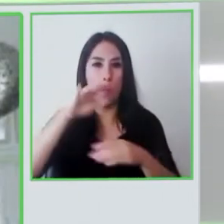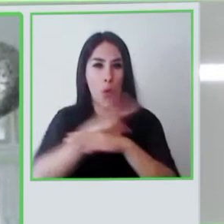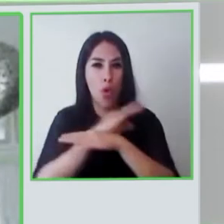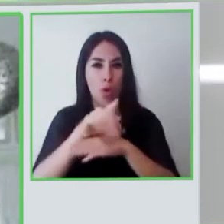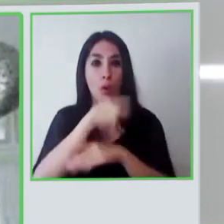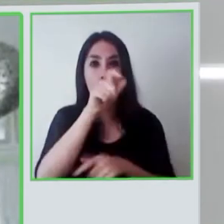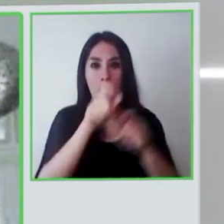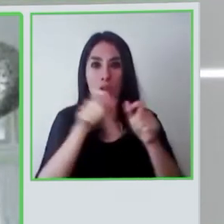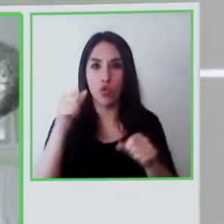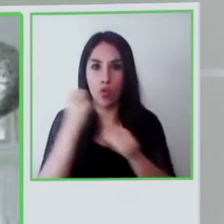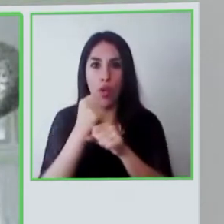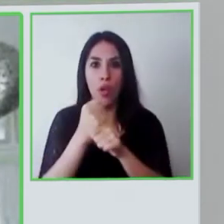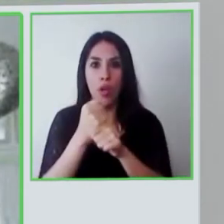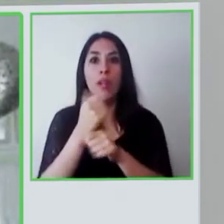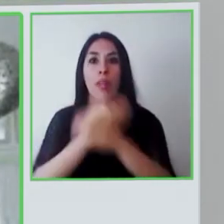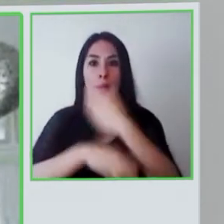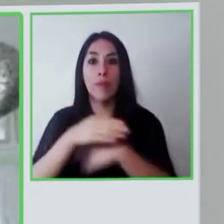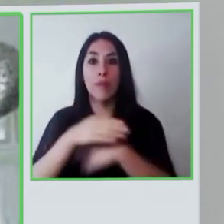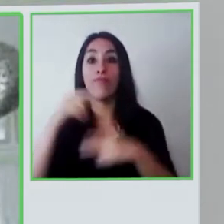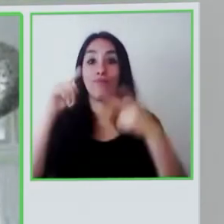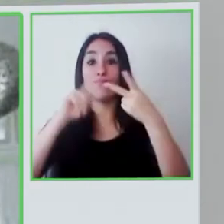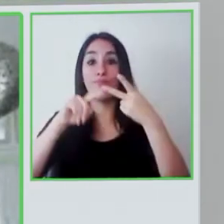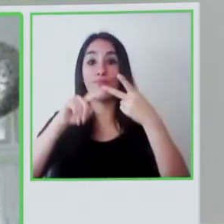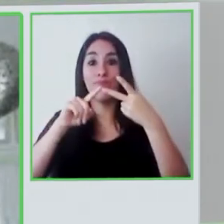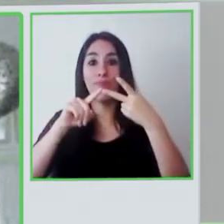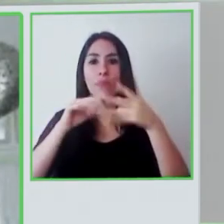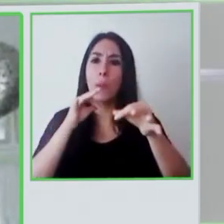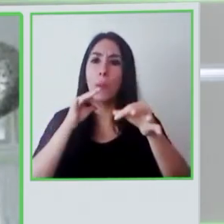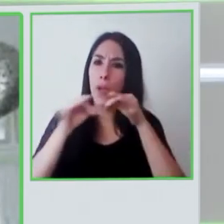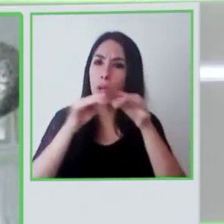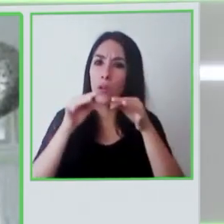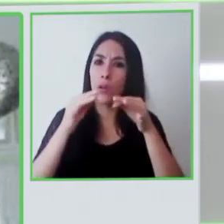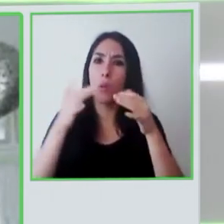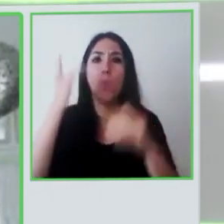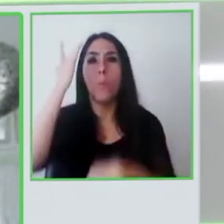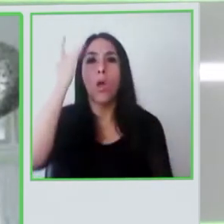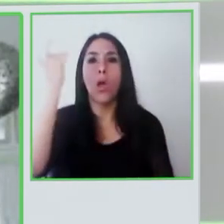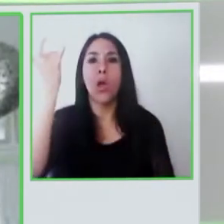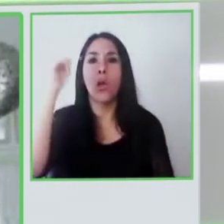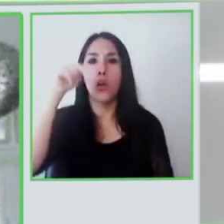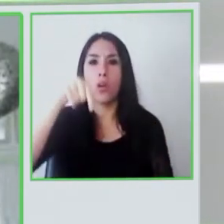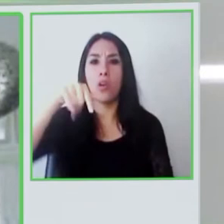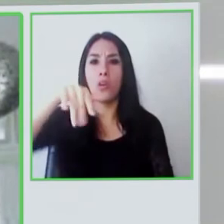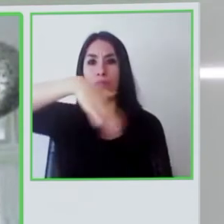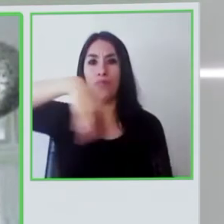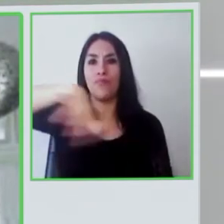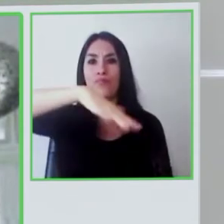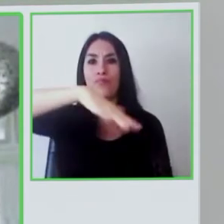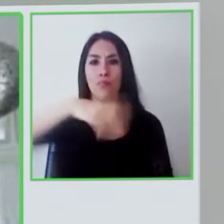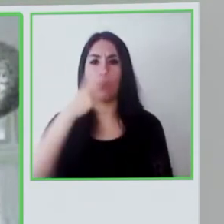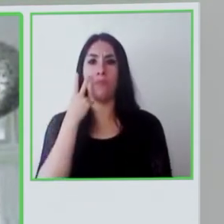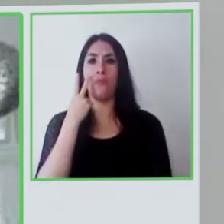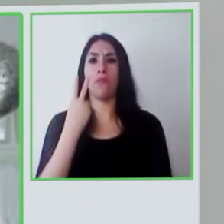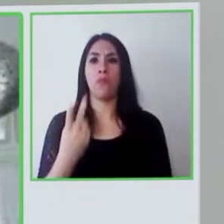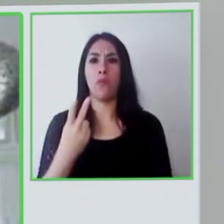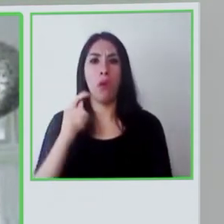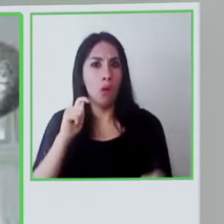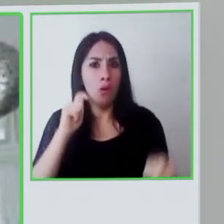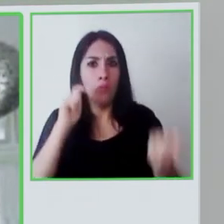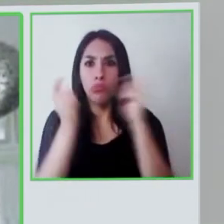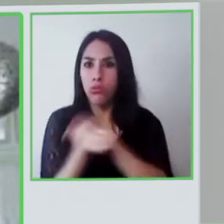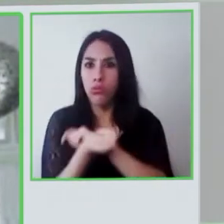razón por que este movimiento se estaba haciendo un instrumento de cambio tan importante y que está